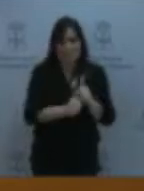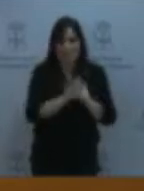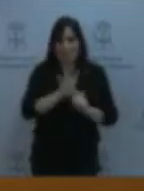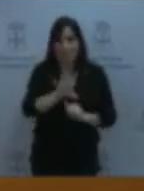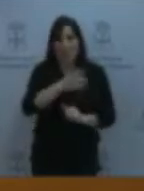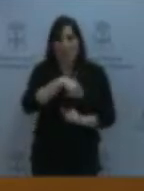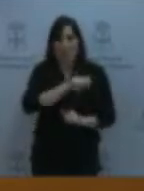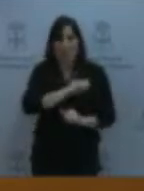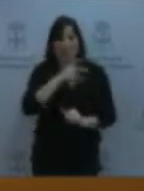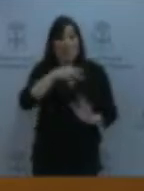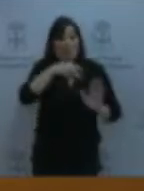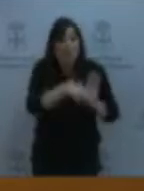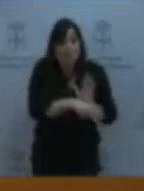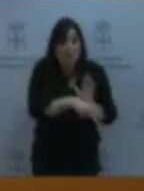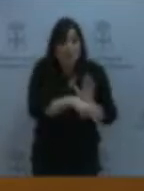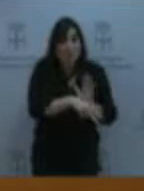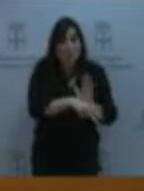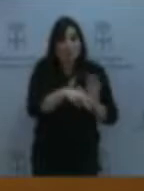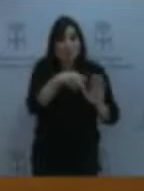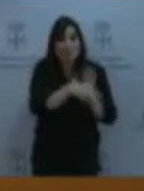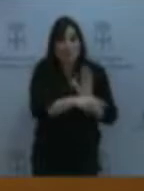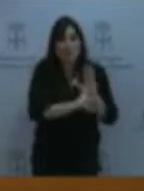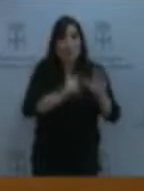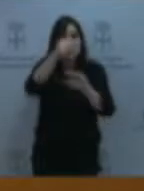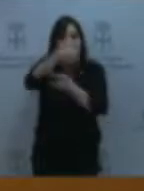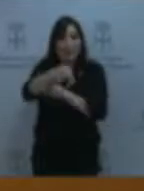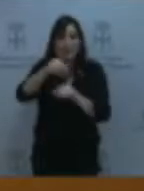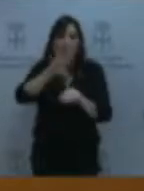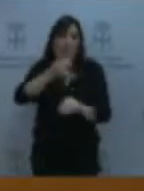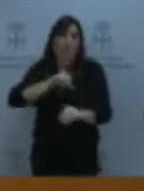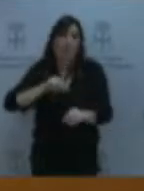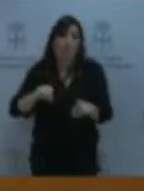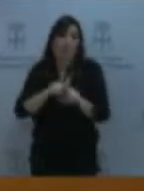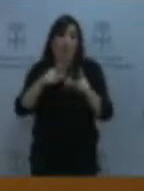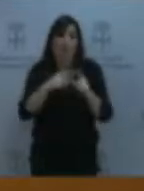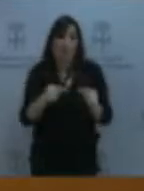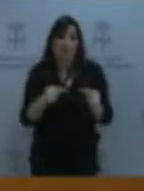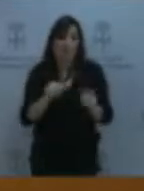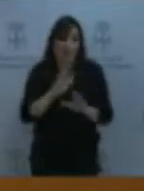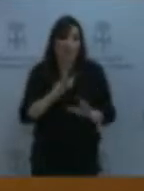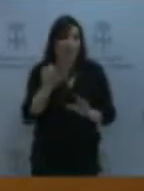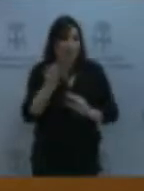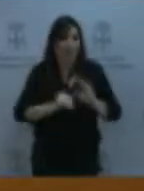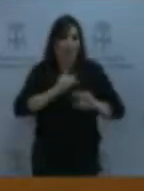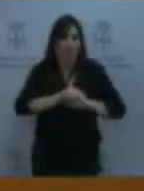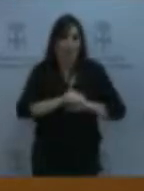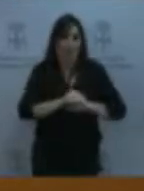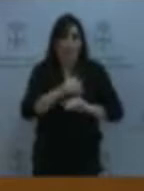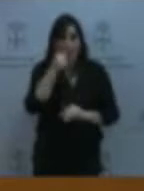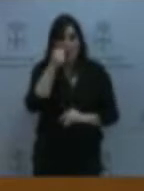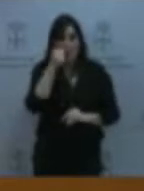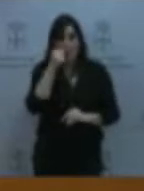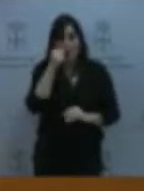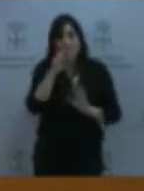a comunidades autónomas como Asturias, adueñándose de normativa básica de obligado cumplimiento. Son tres las medidas que planteamos.